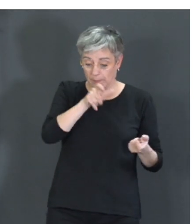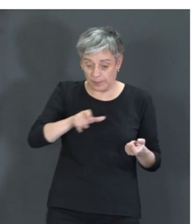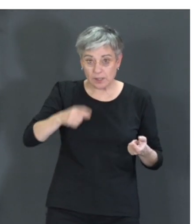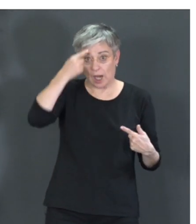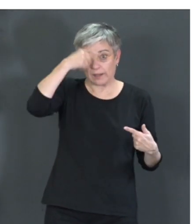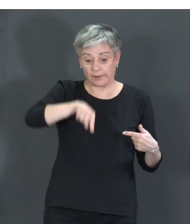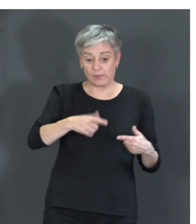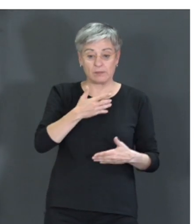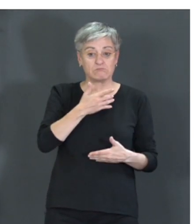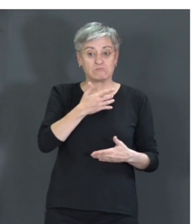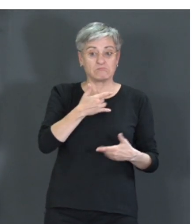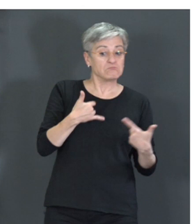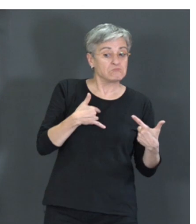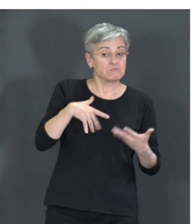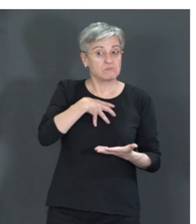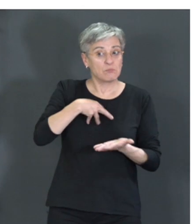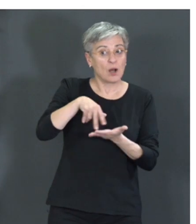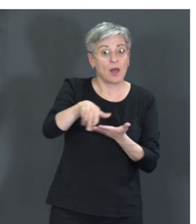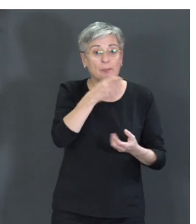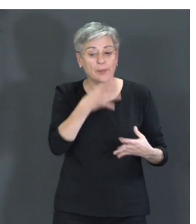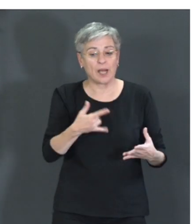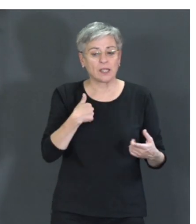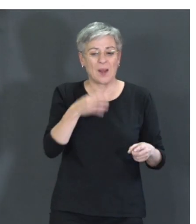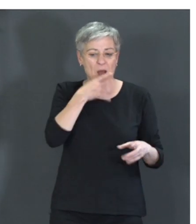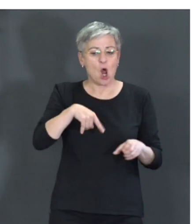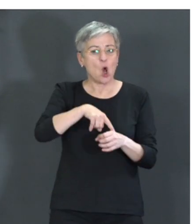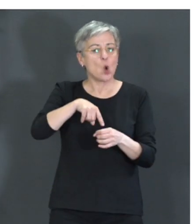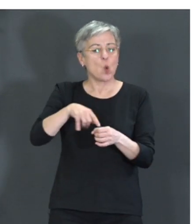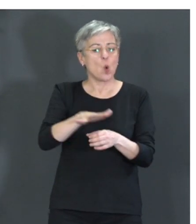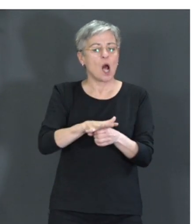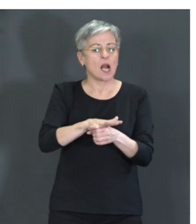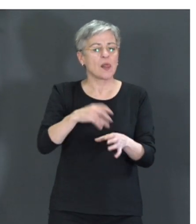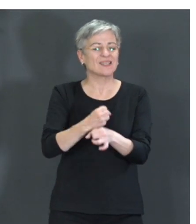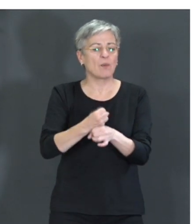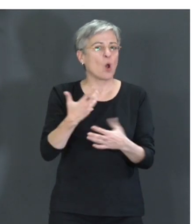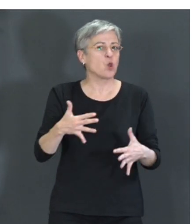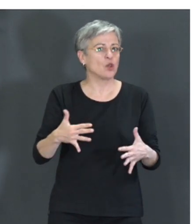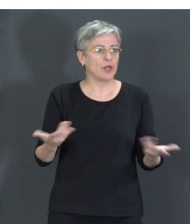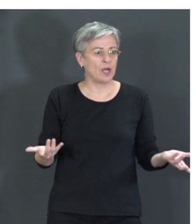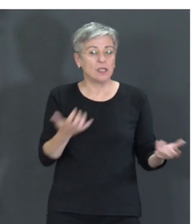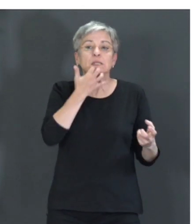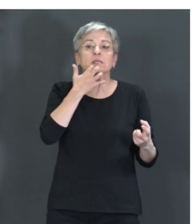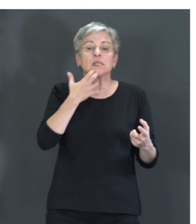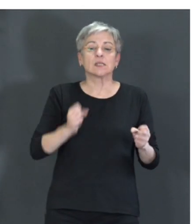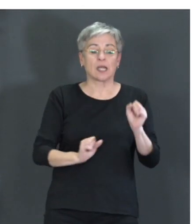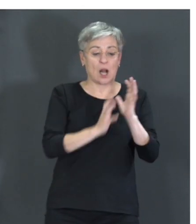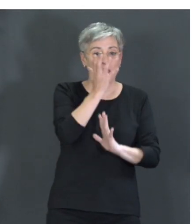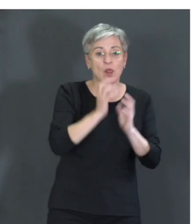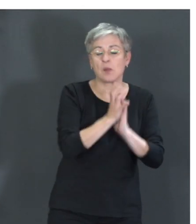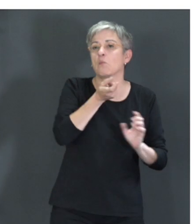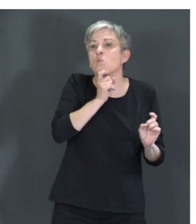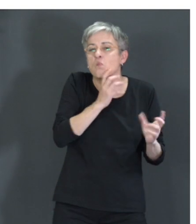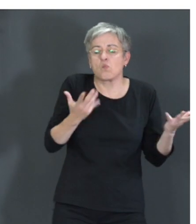que sabemos que tienen movilidad reducida, hemos de pensar dónde vamos a ubicarlas en su día a día para que en caso de tener que hacer una